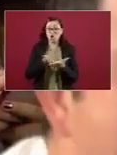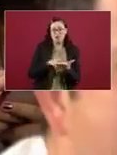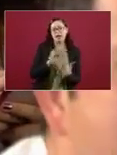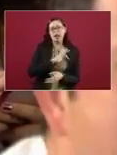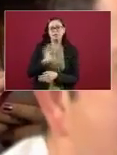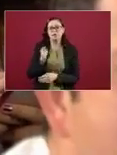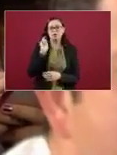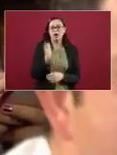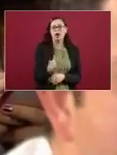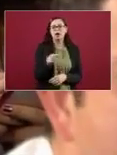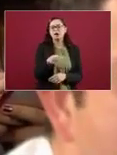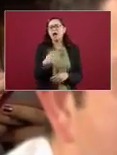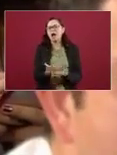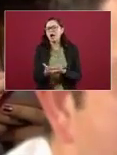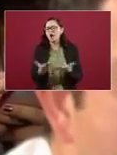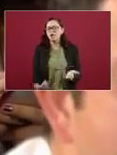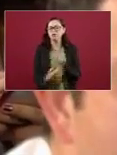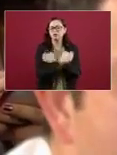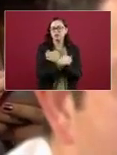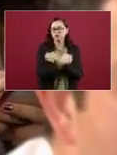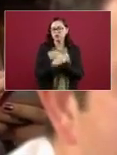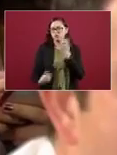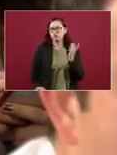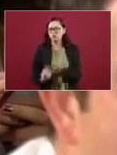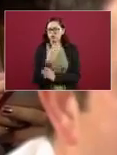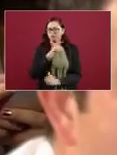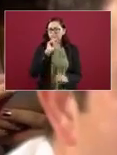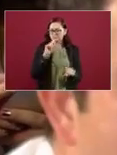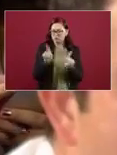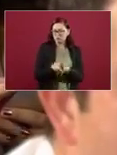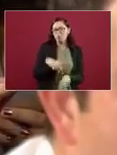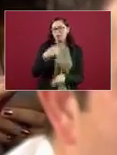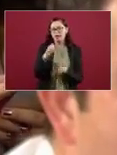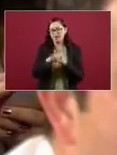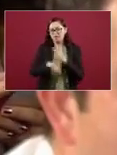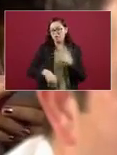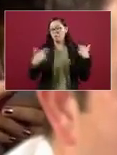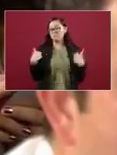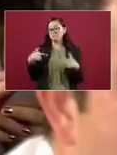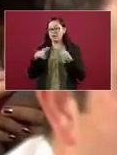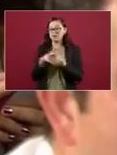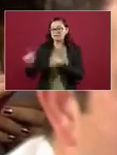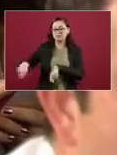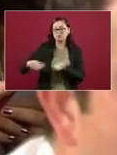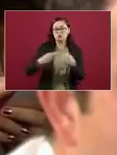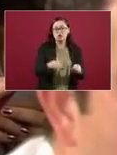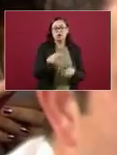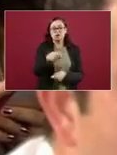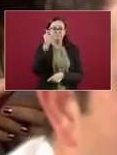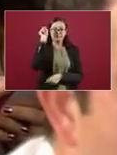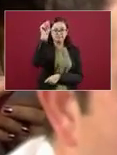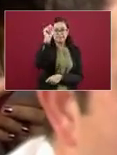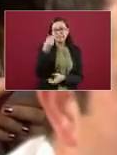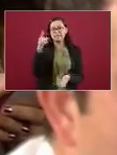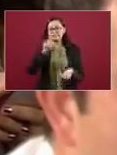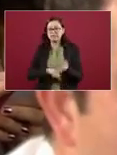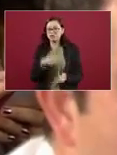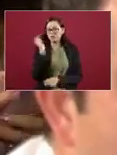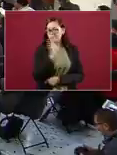permanecerá esta iniciativa? Es decir, que mientras un profesor tenga una comisión sindical no podrá recibir sueldo del